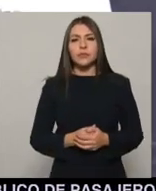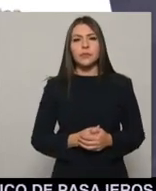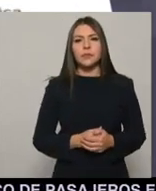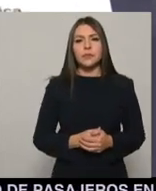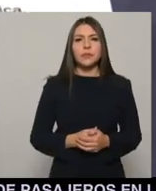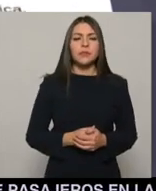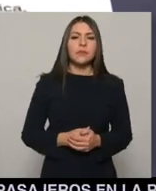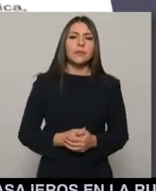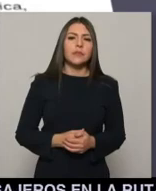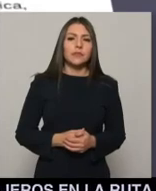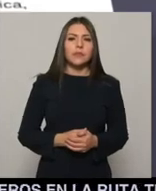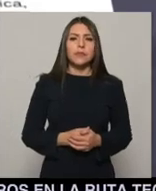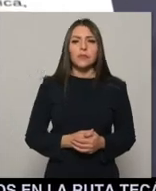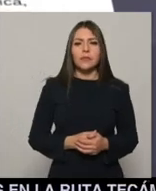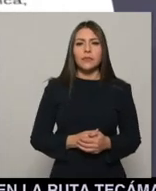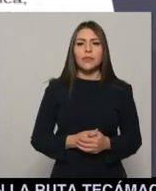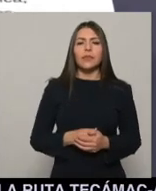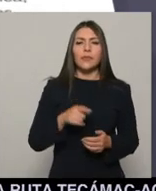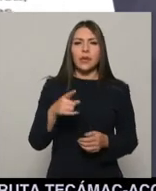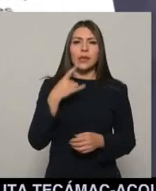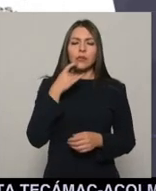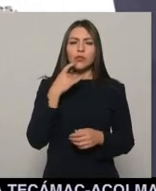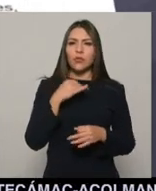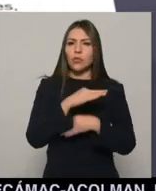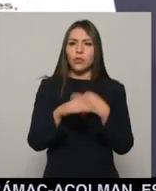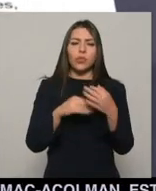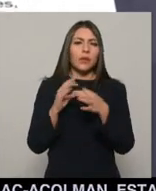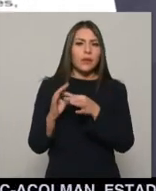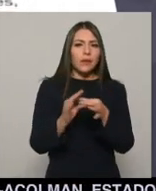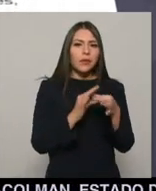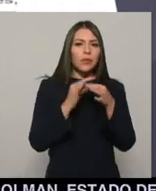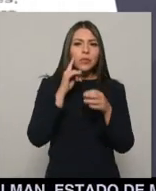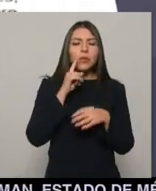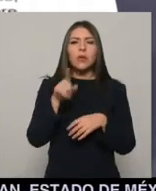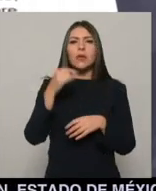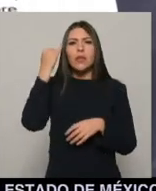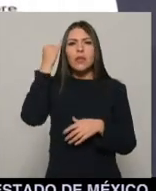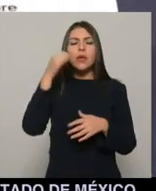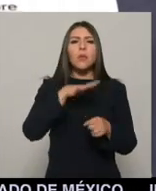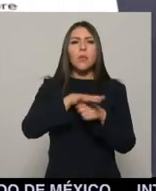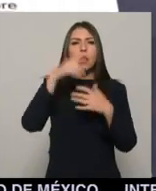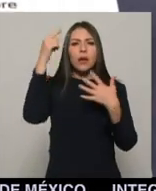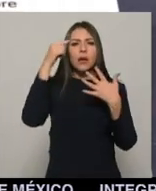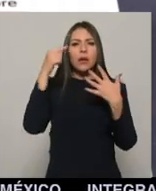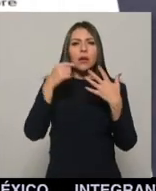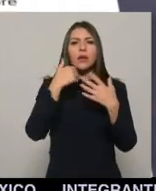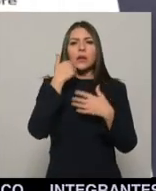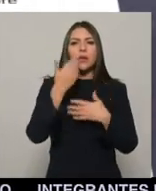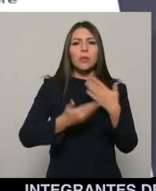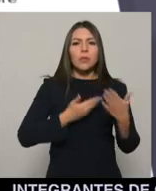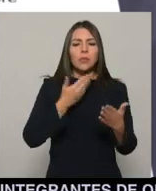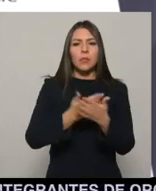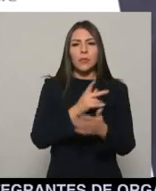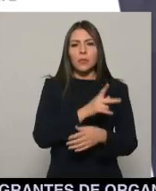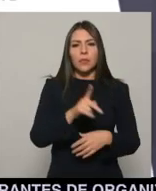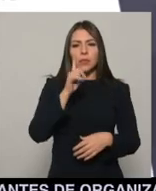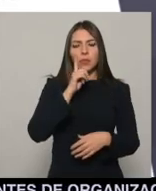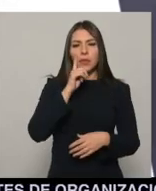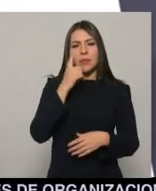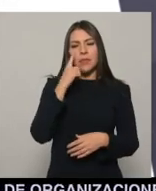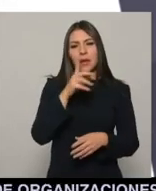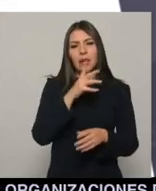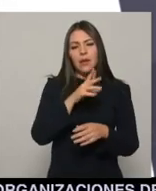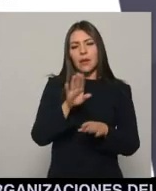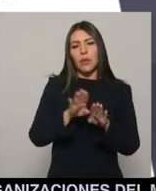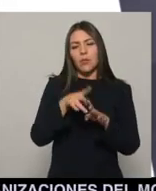esfuerzo colectivo. Lo hicimos todas en conjunto. Empezamos a discutir las ideas que queríamos expresar como profesionales del patrimonio cultural y